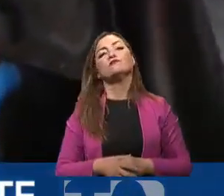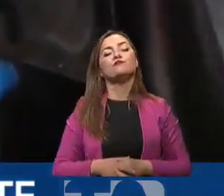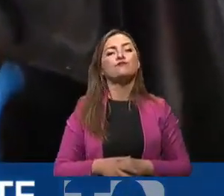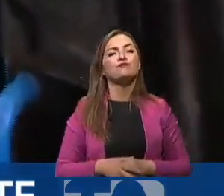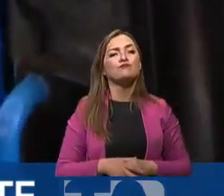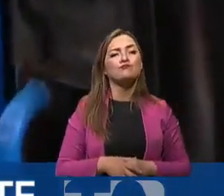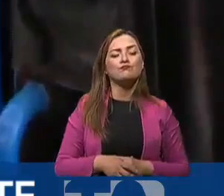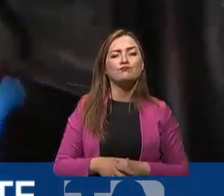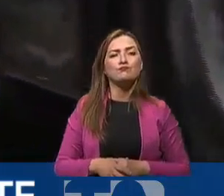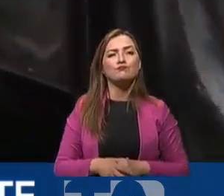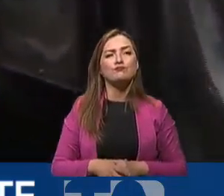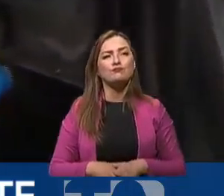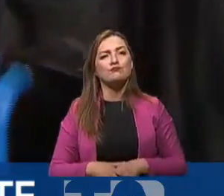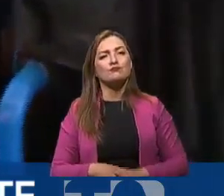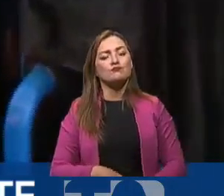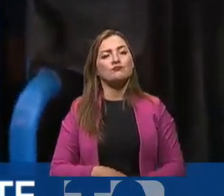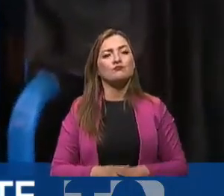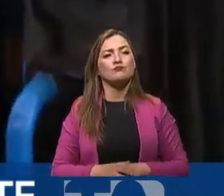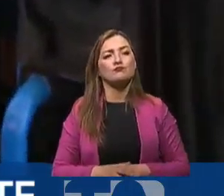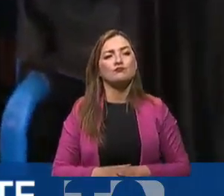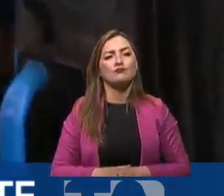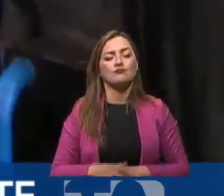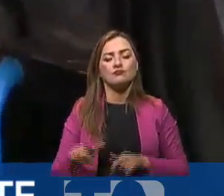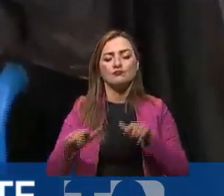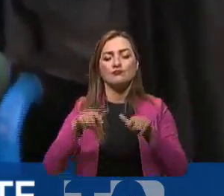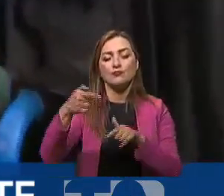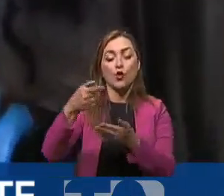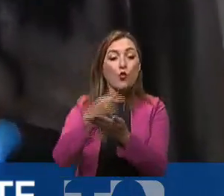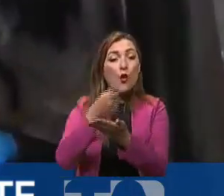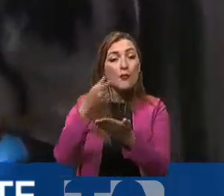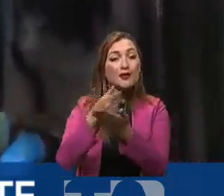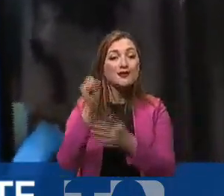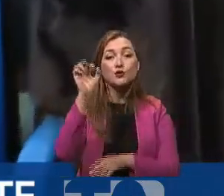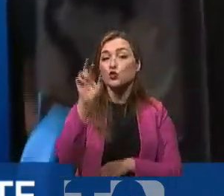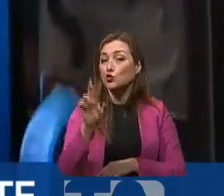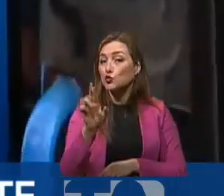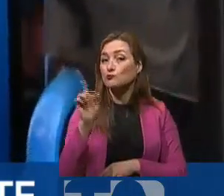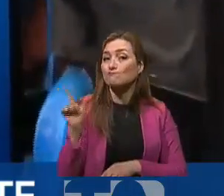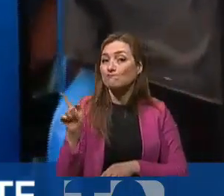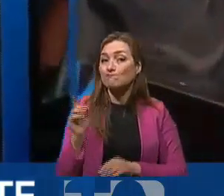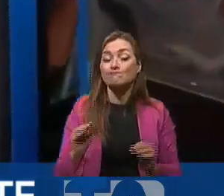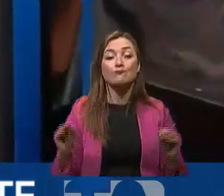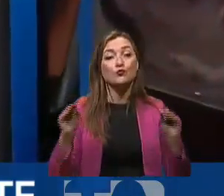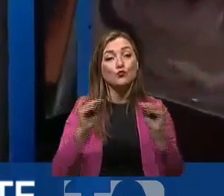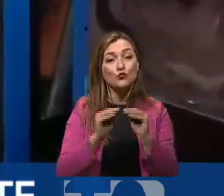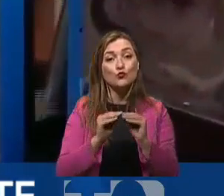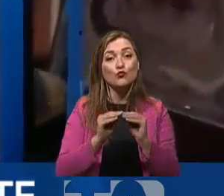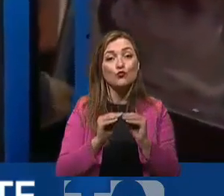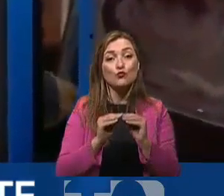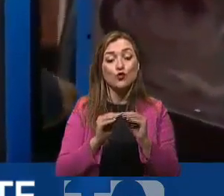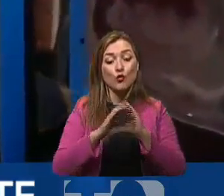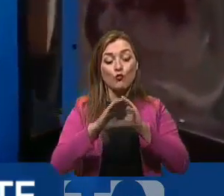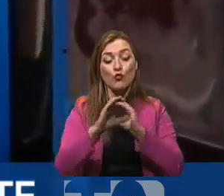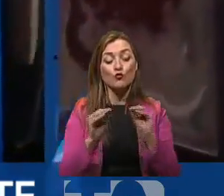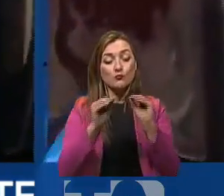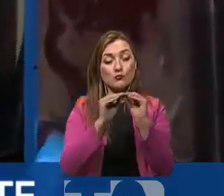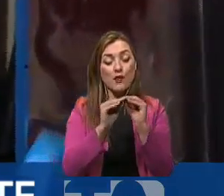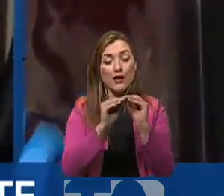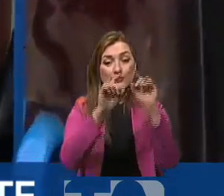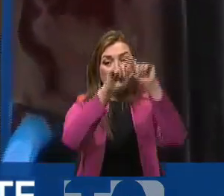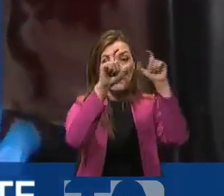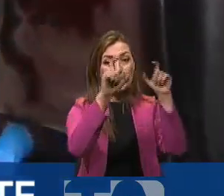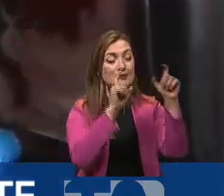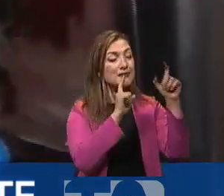han realizado, específicamente, por ejemplo, hablemos de este sitio, aquí en Guamaní, en el sur de la ciudad, ¿se ha incrementado unidades, se ha dialogado con